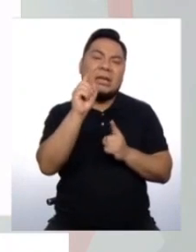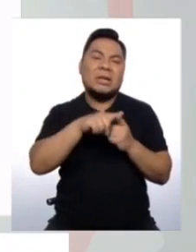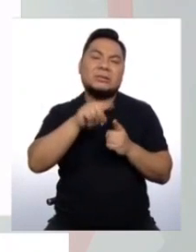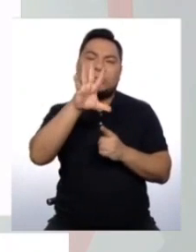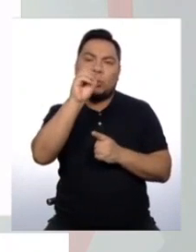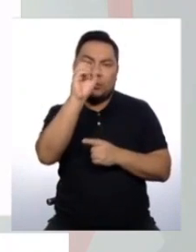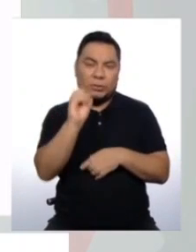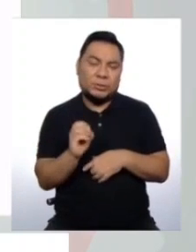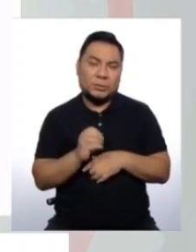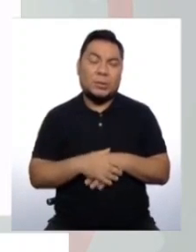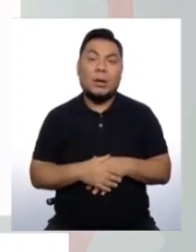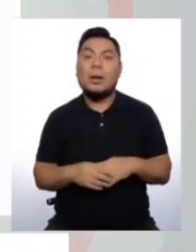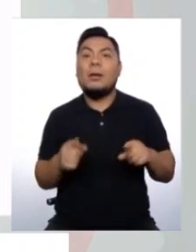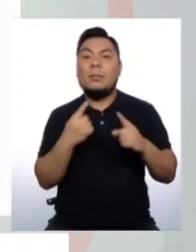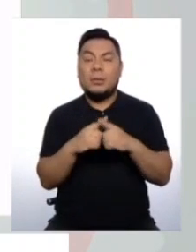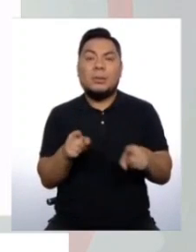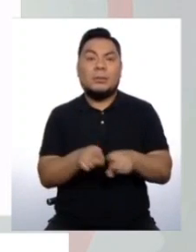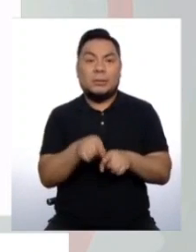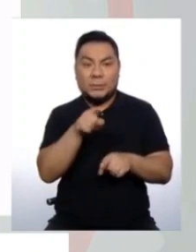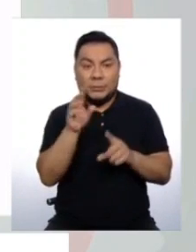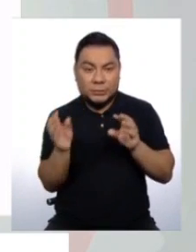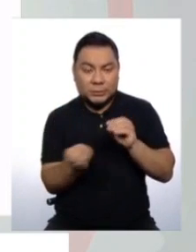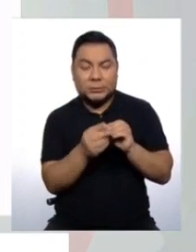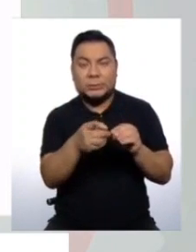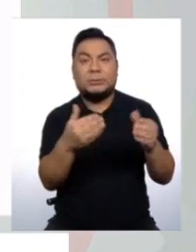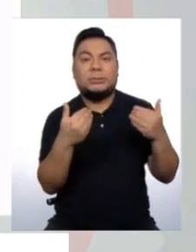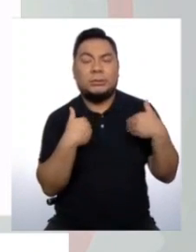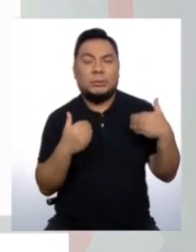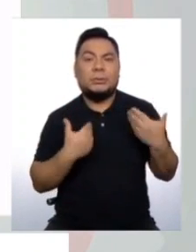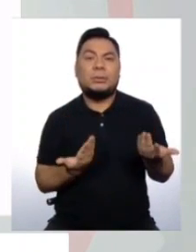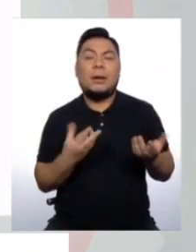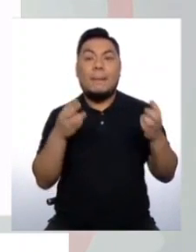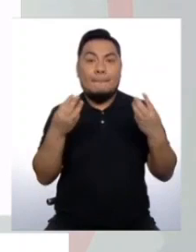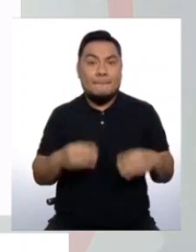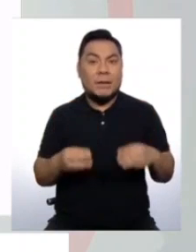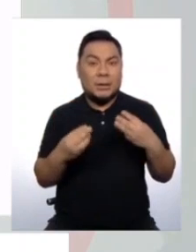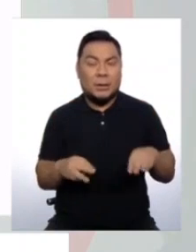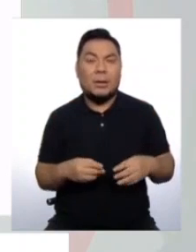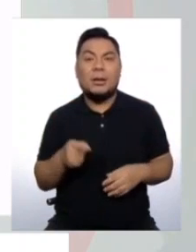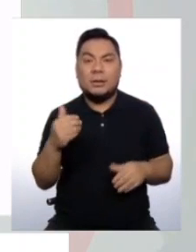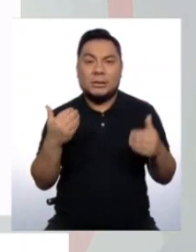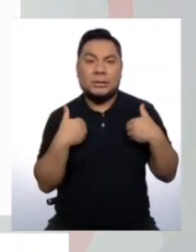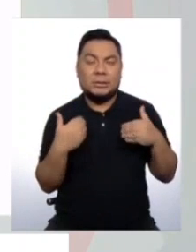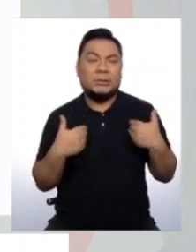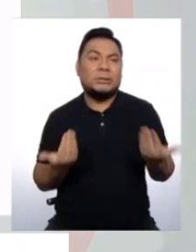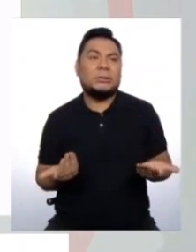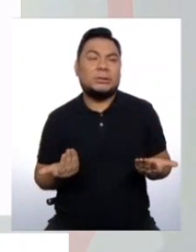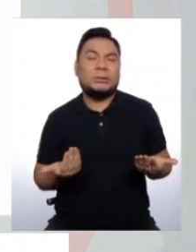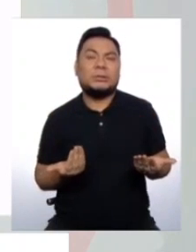50%. Pero adicionalmente, tenemos mercados que tienen